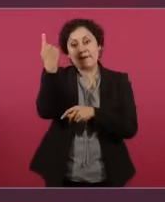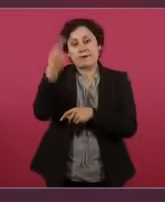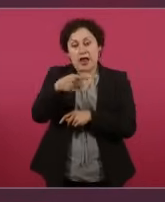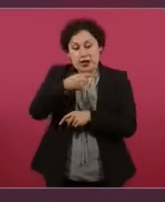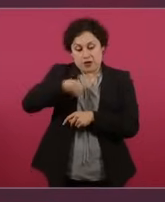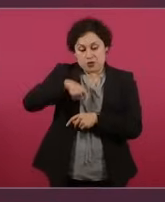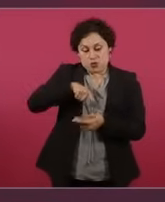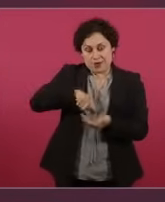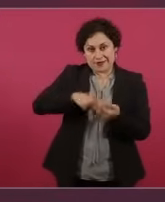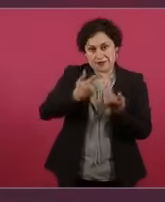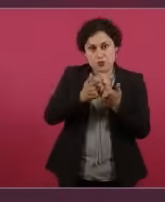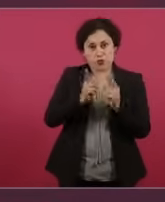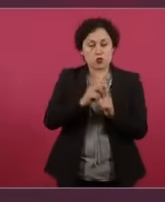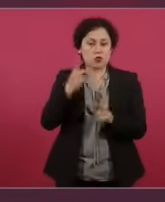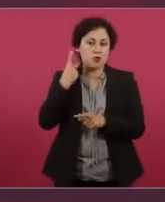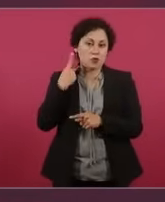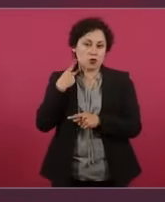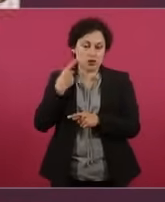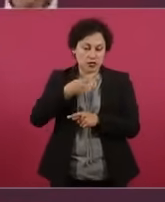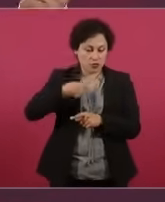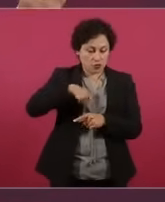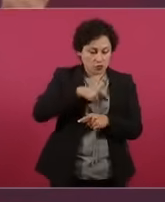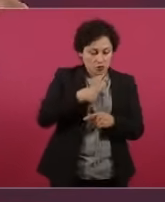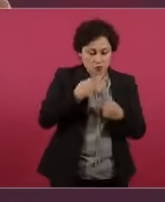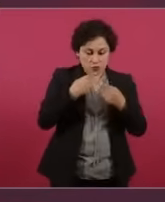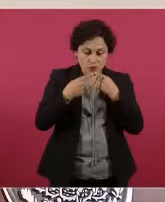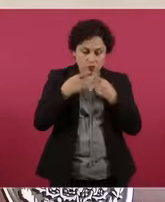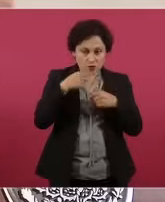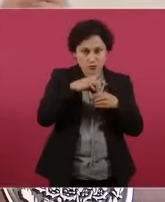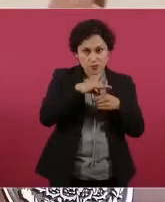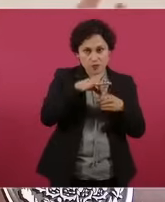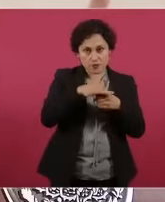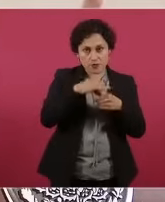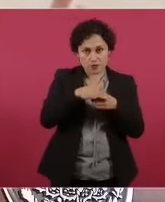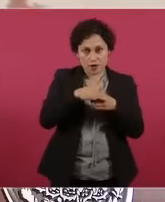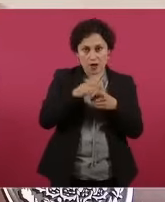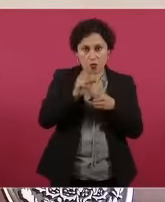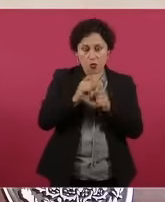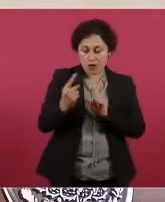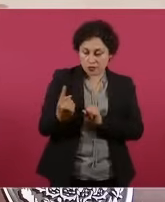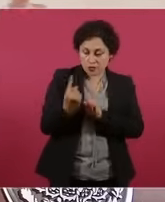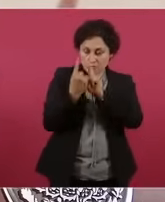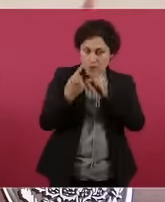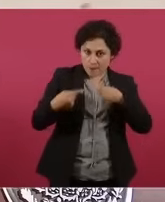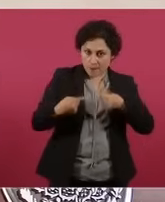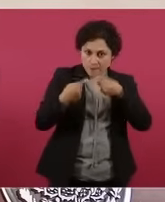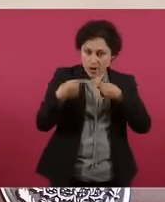nosotros, y es cuando nos medimos,